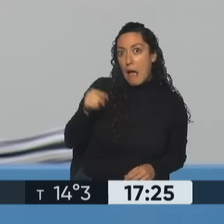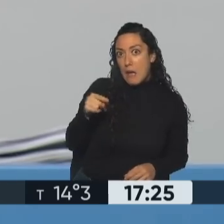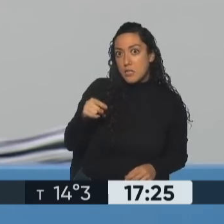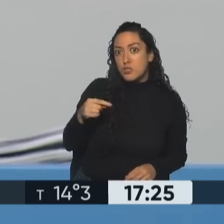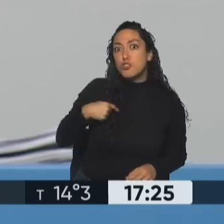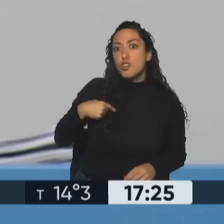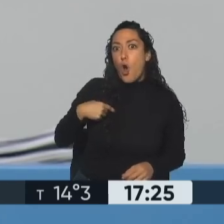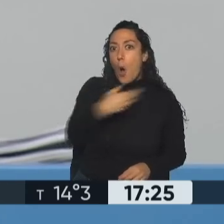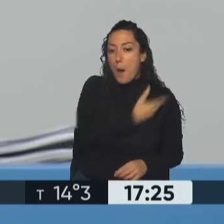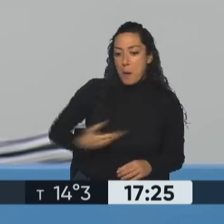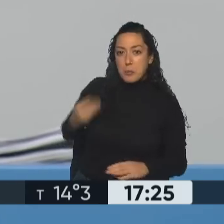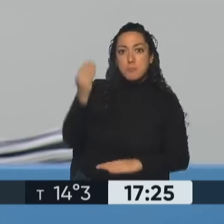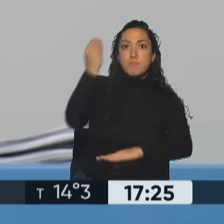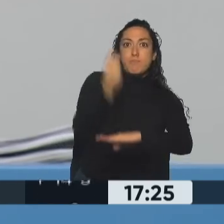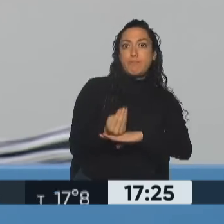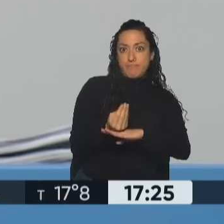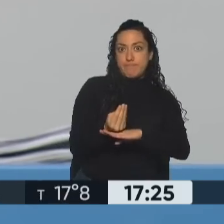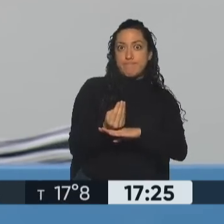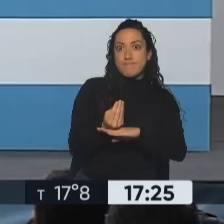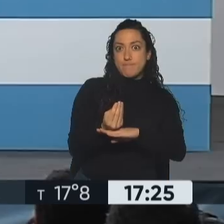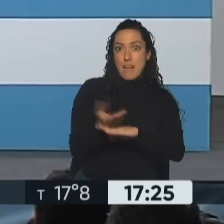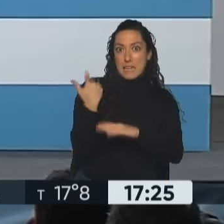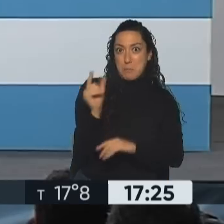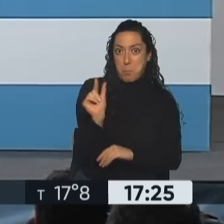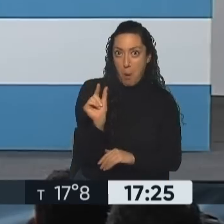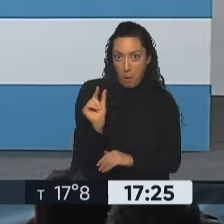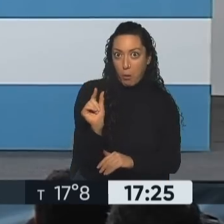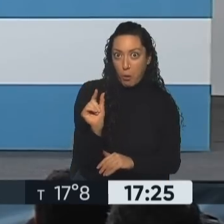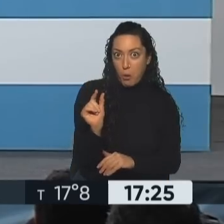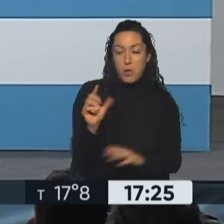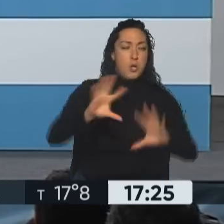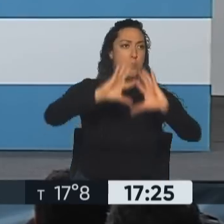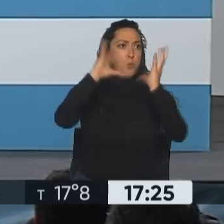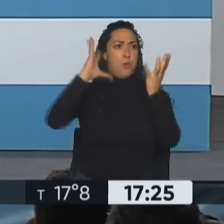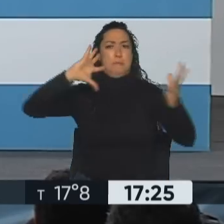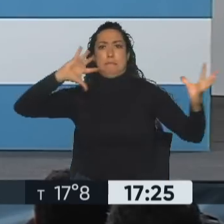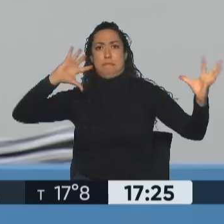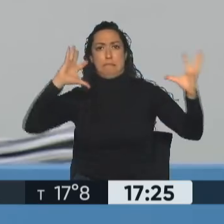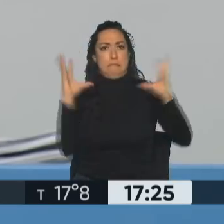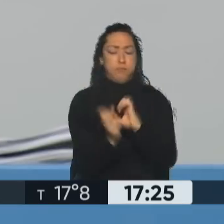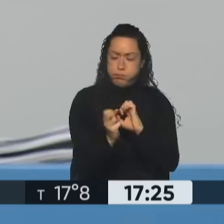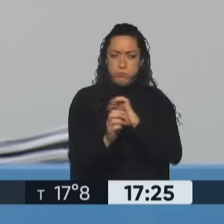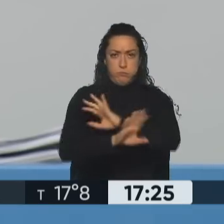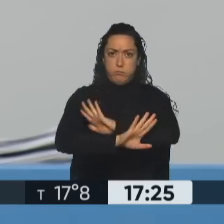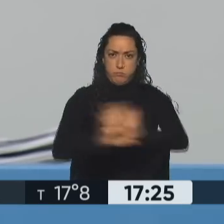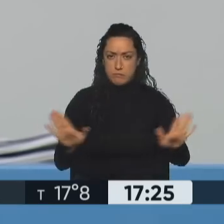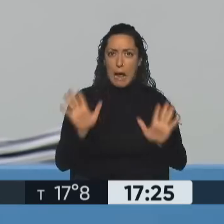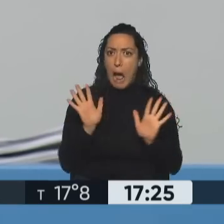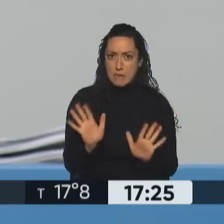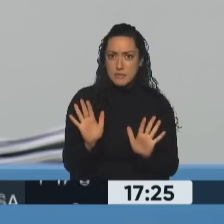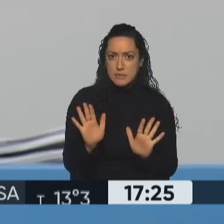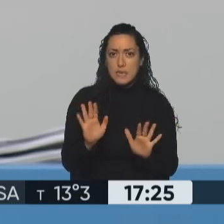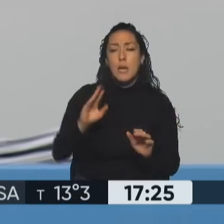recién asumía hacía muy poco tiempo como presidenta y el mundo se desplomó, literalmente.